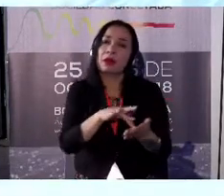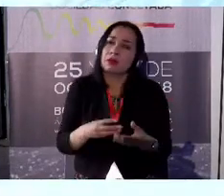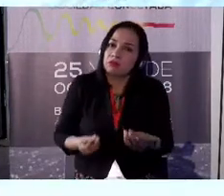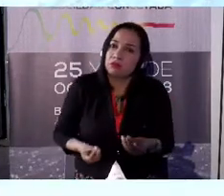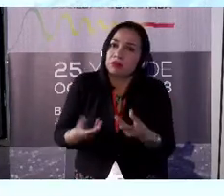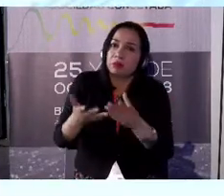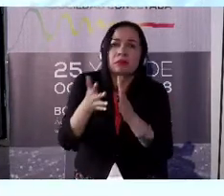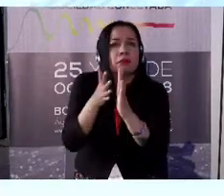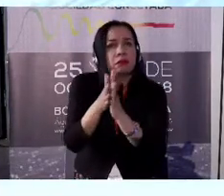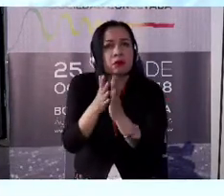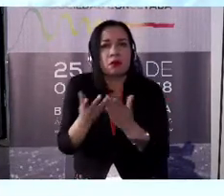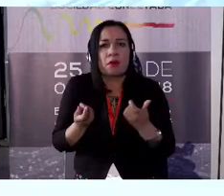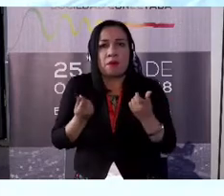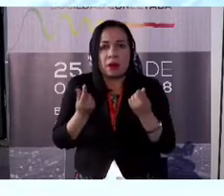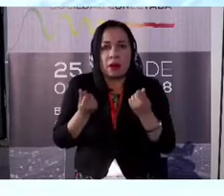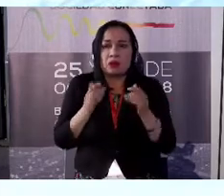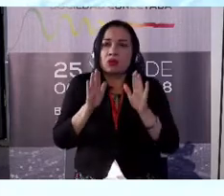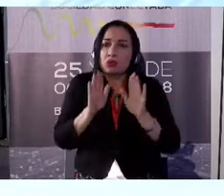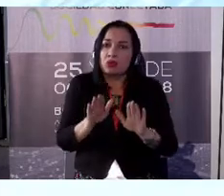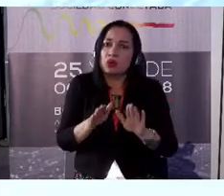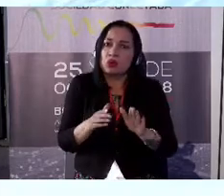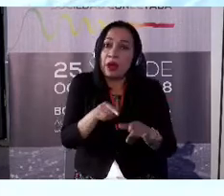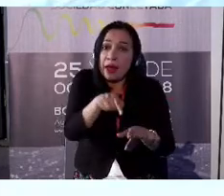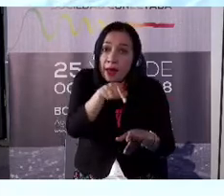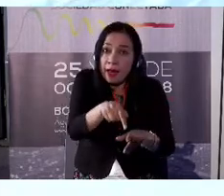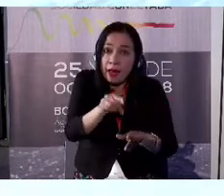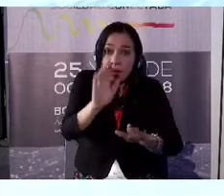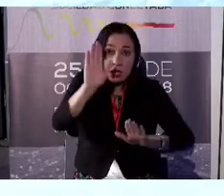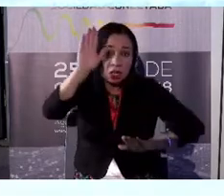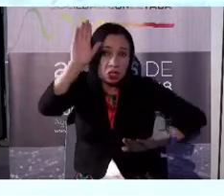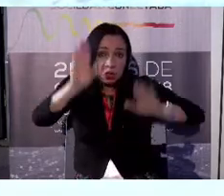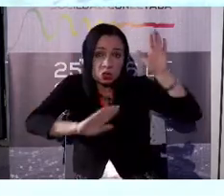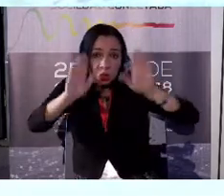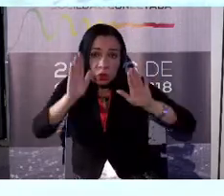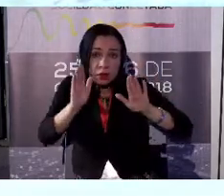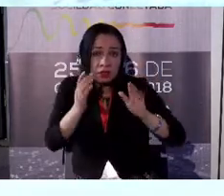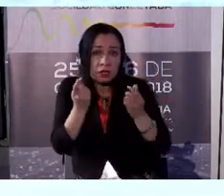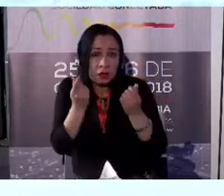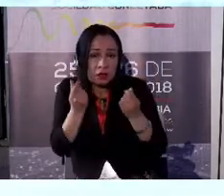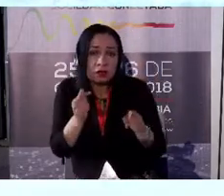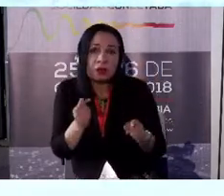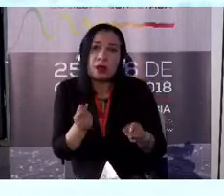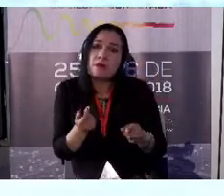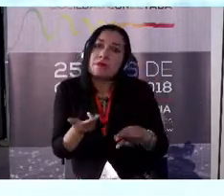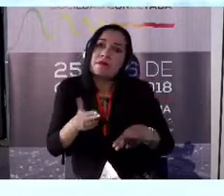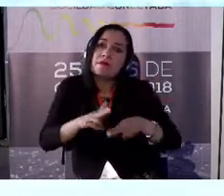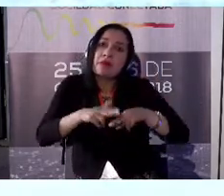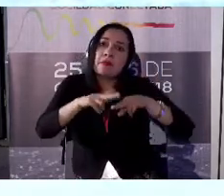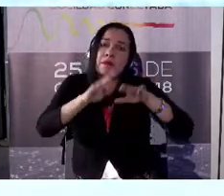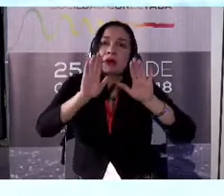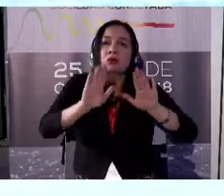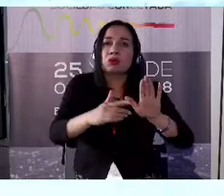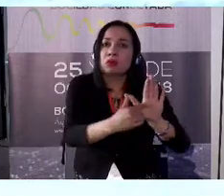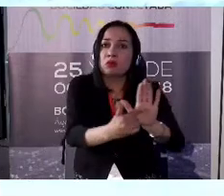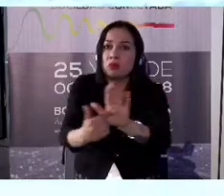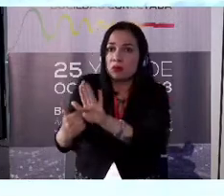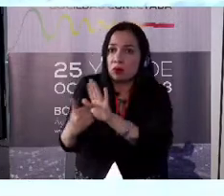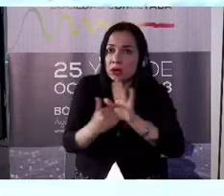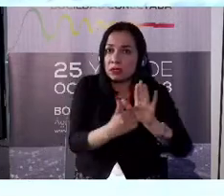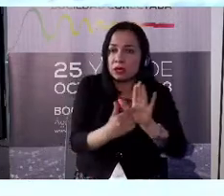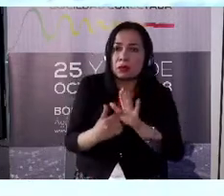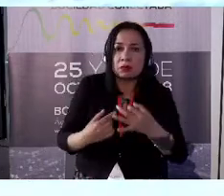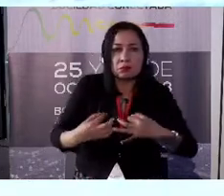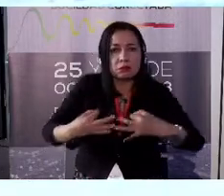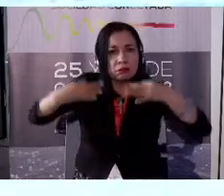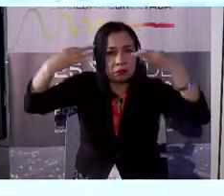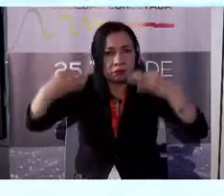valor que tiene el objeto subastado. Y por tanto, se hace una oferta honesta, como se conoce